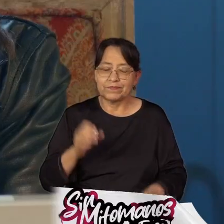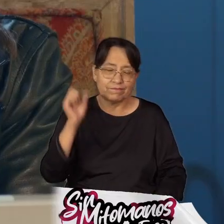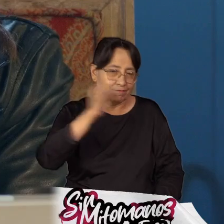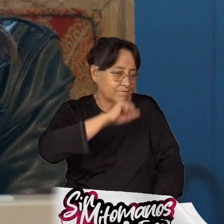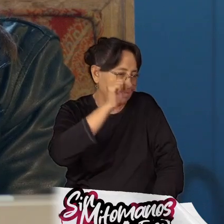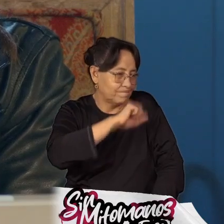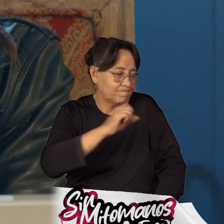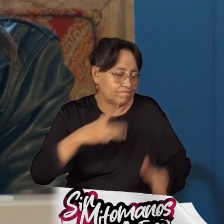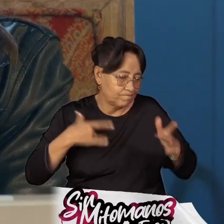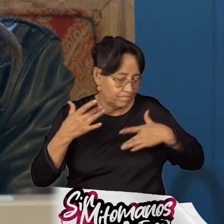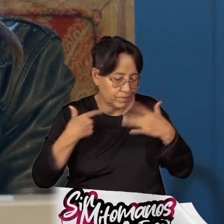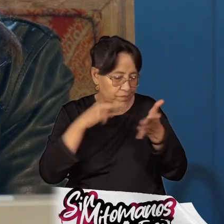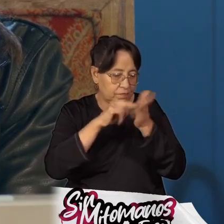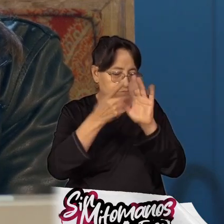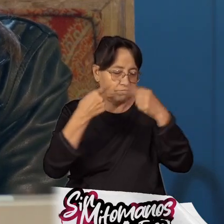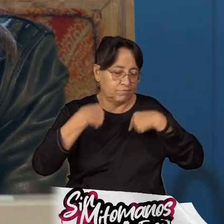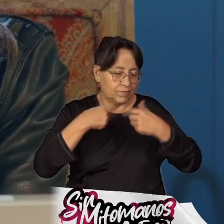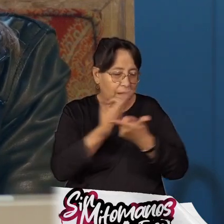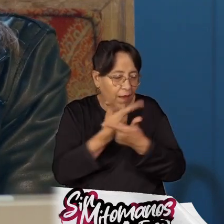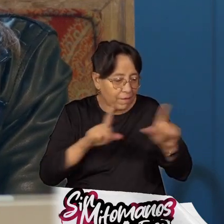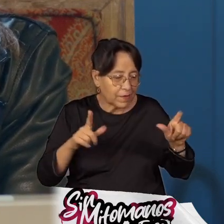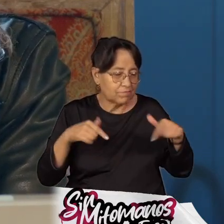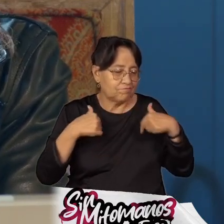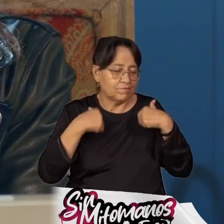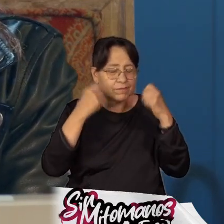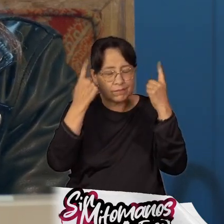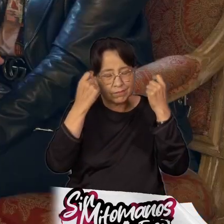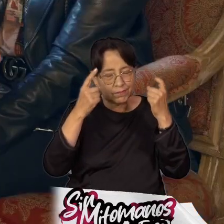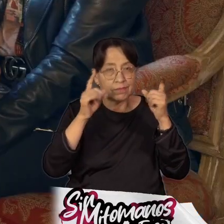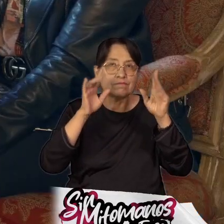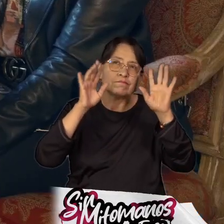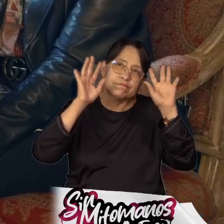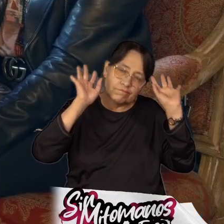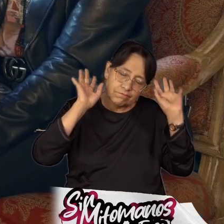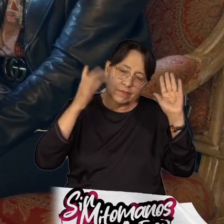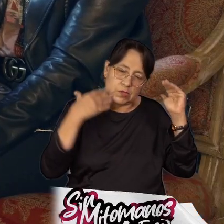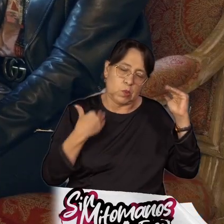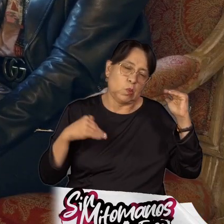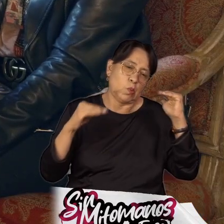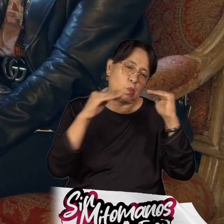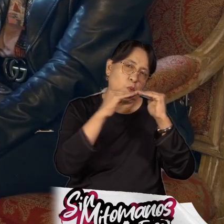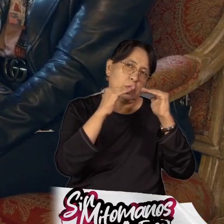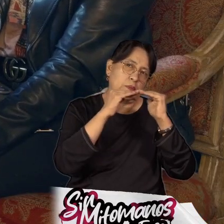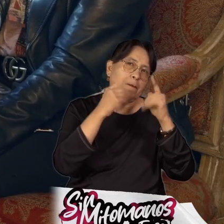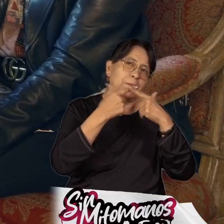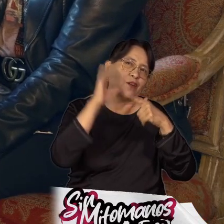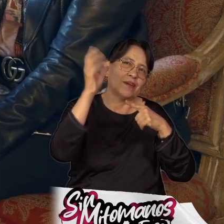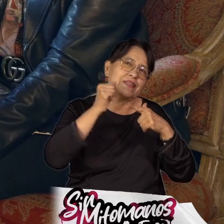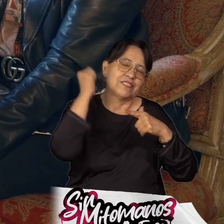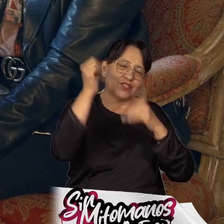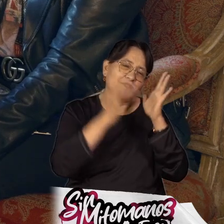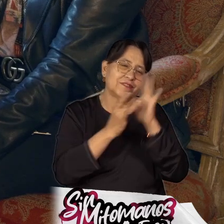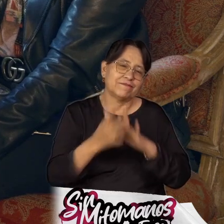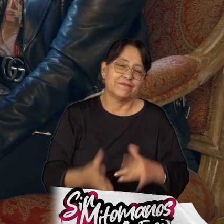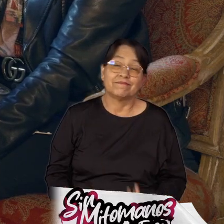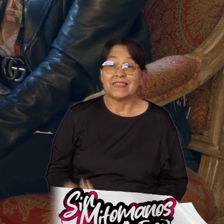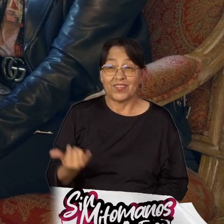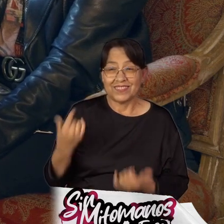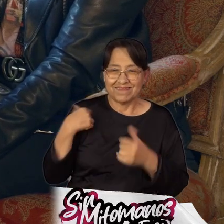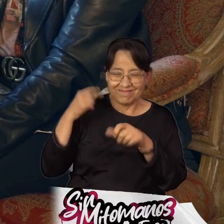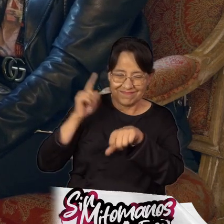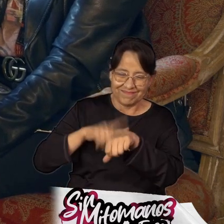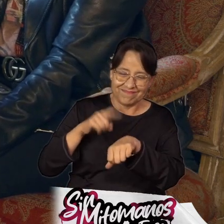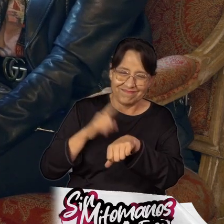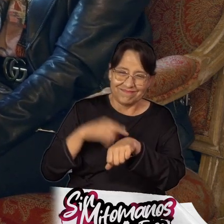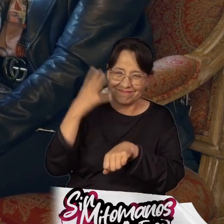¿no? Y yo creo que trae mucha libertad de entender que sí vamos a encontrar esa igualdad en Cristo Jesús. Esto